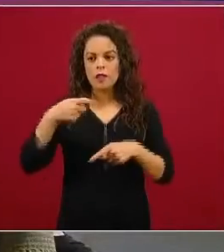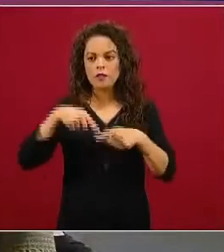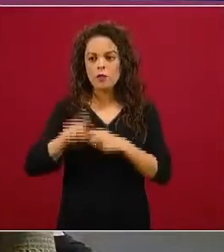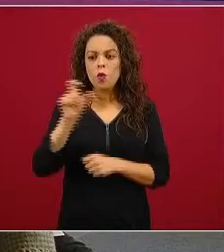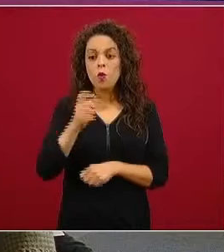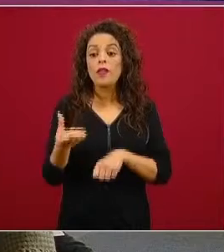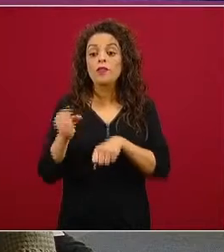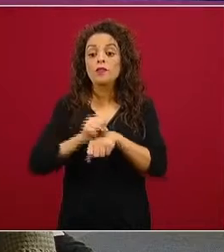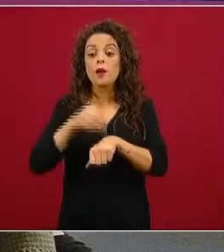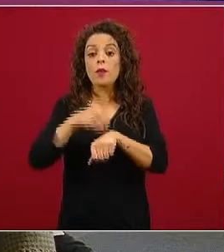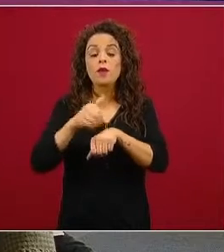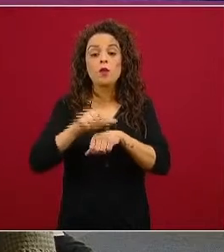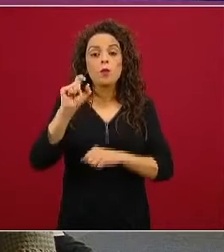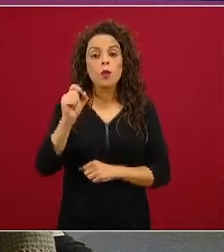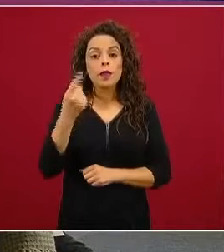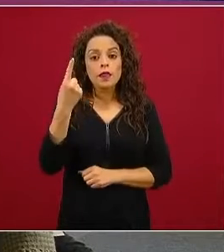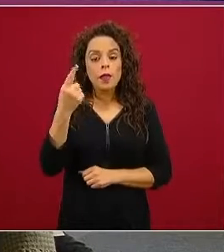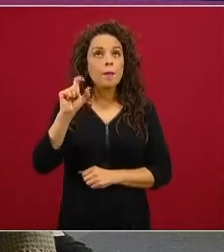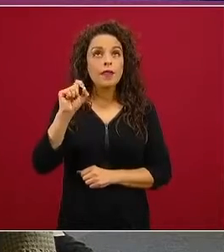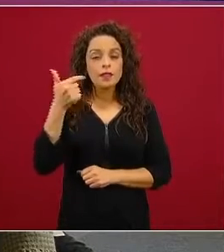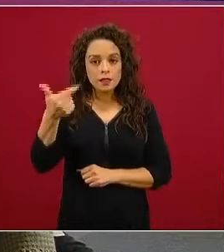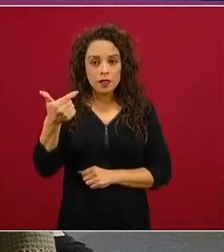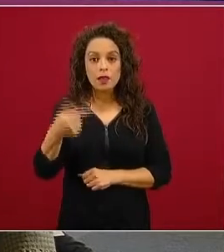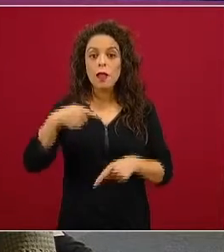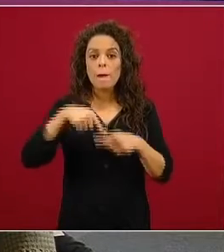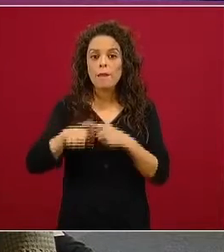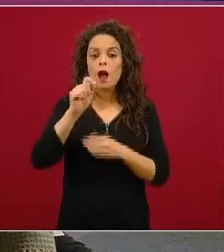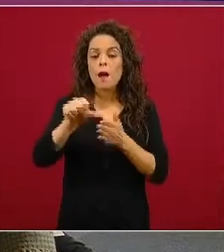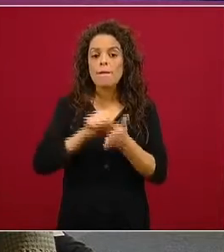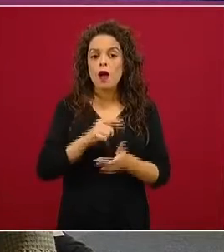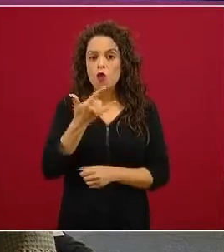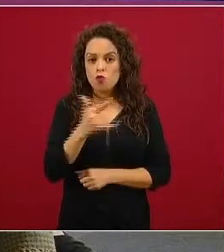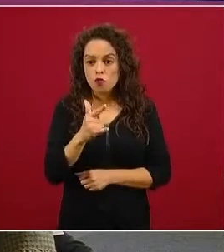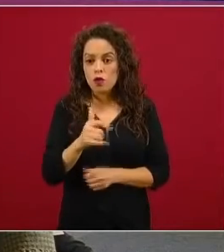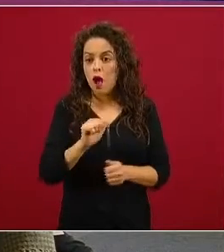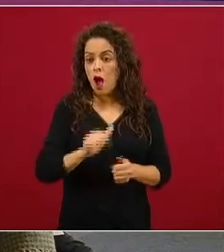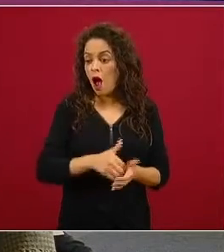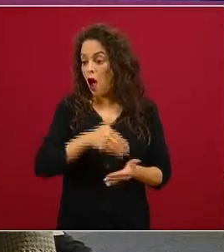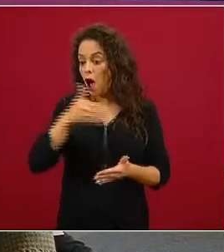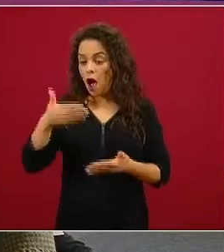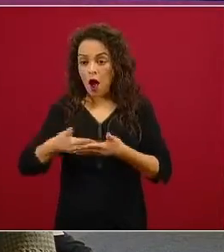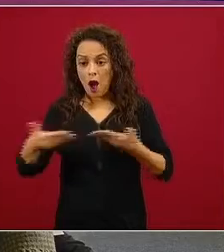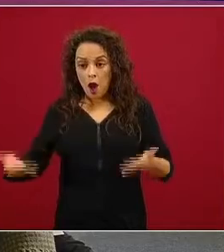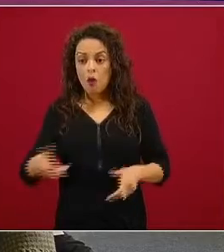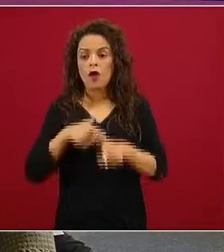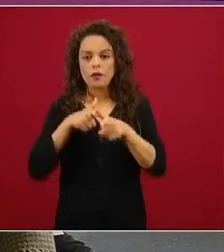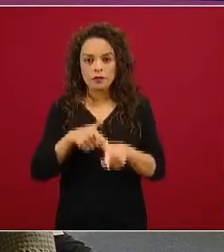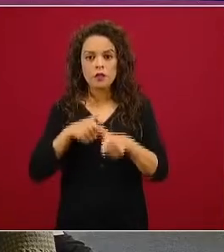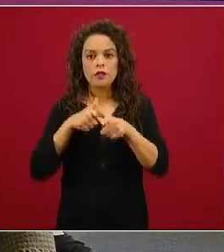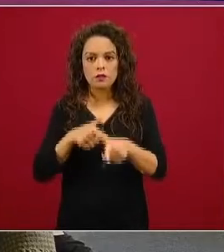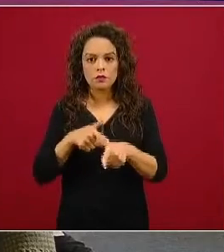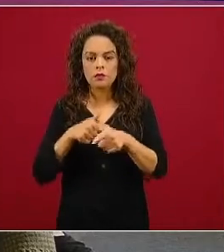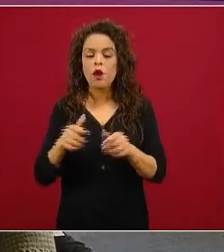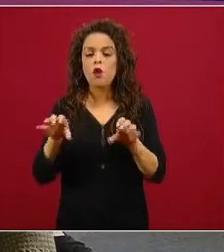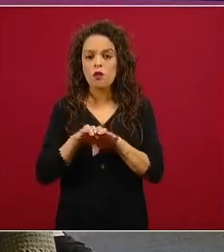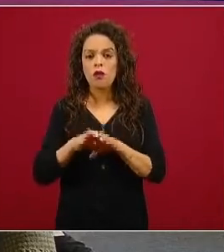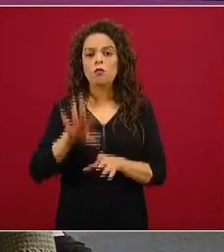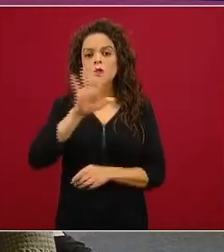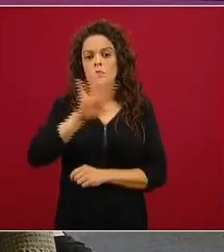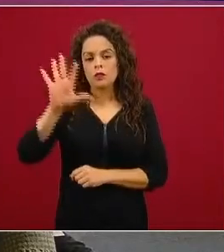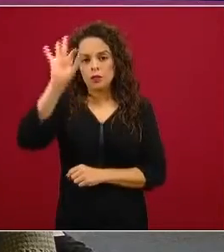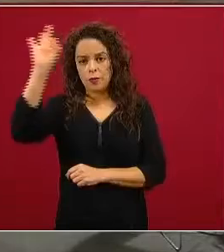15 días, por lo tanto ya no están transmitiendo, y si se han recuperado del todo, que se han recuperado 471,000,